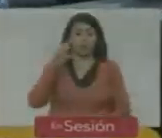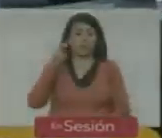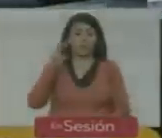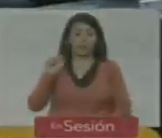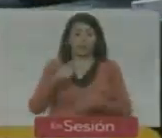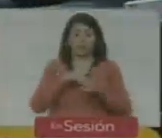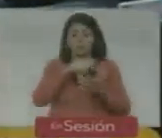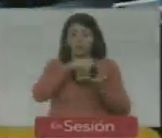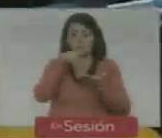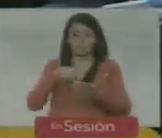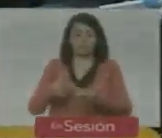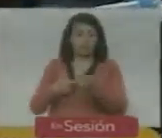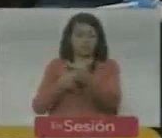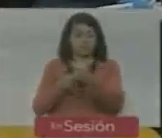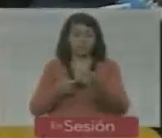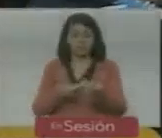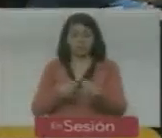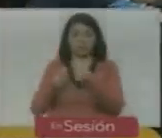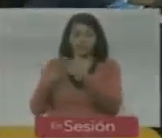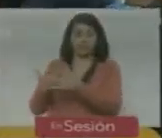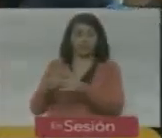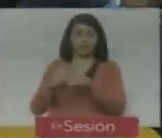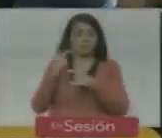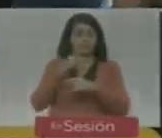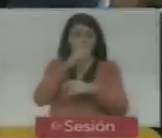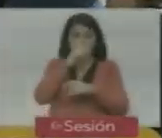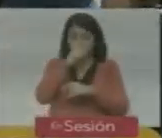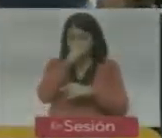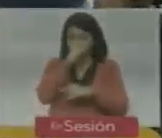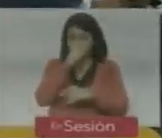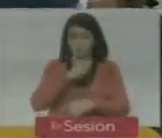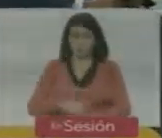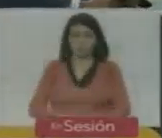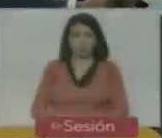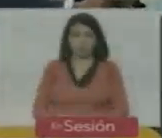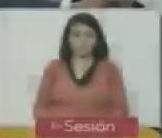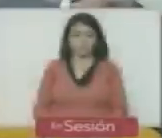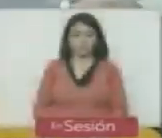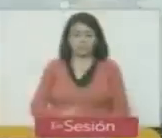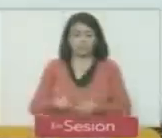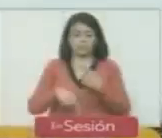las armas y se bajaron dos iraníes. Un minuto.